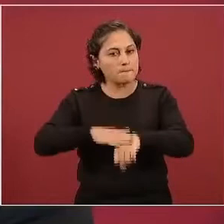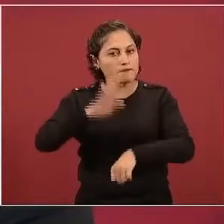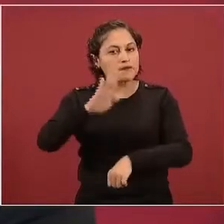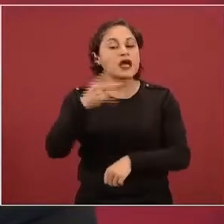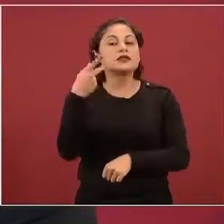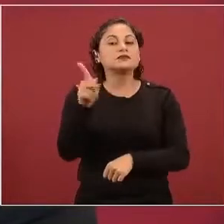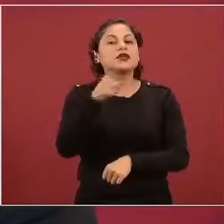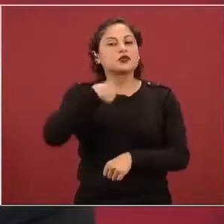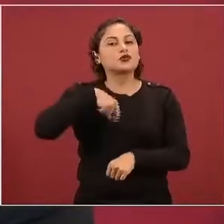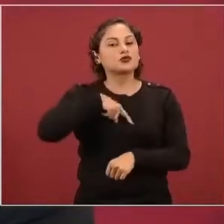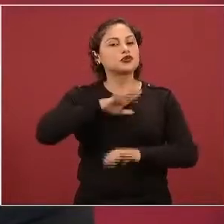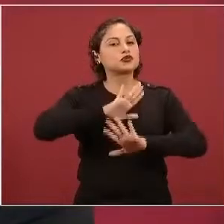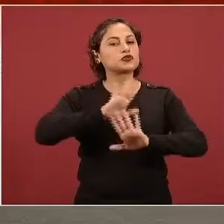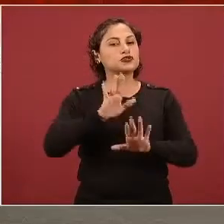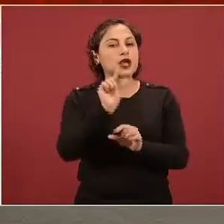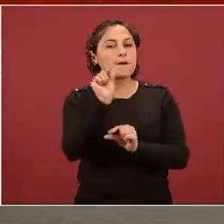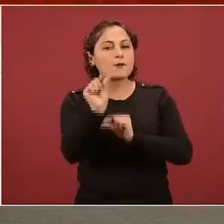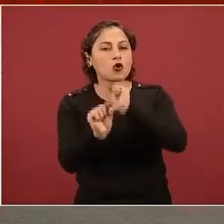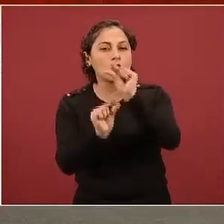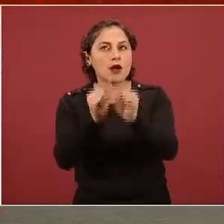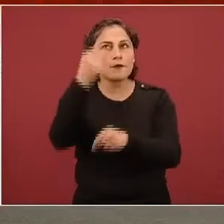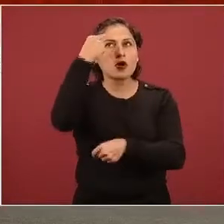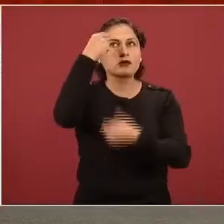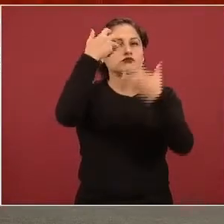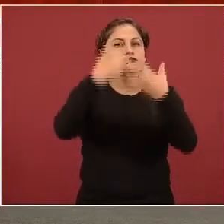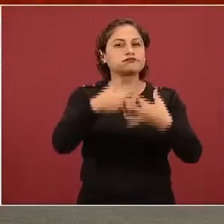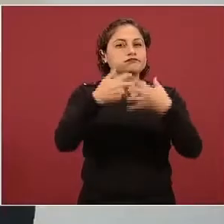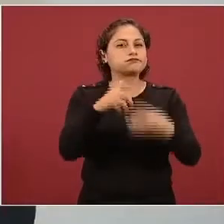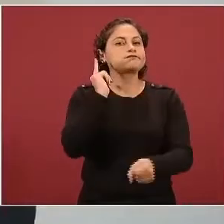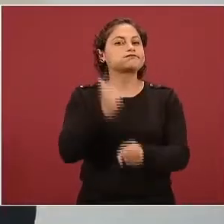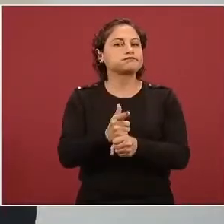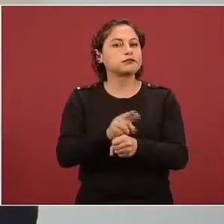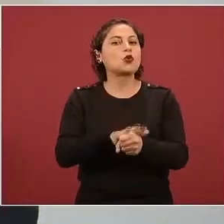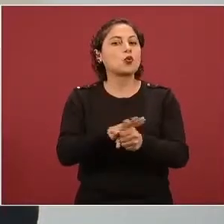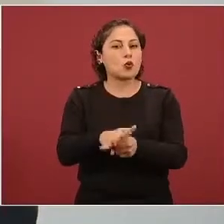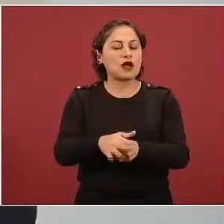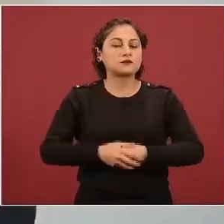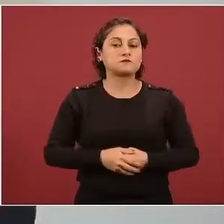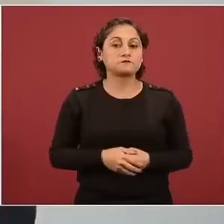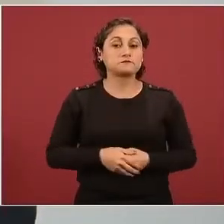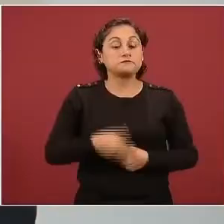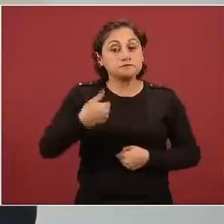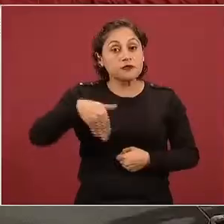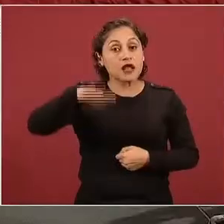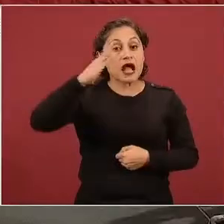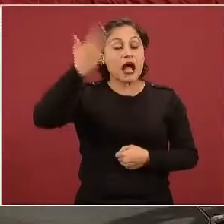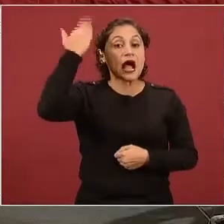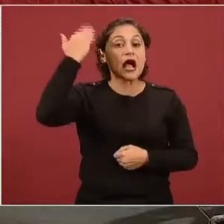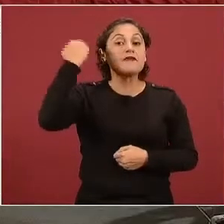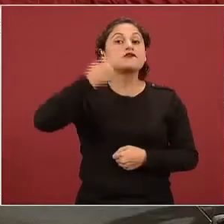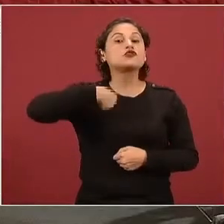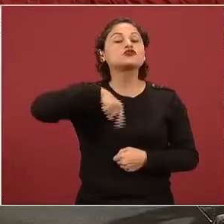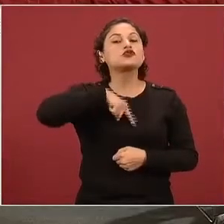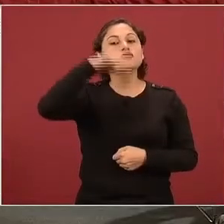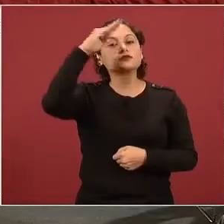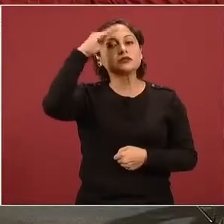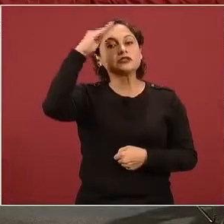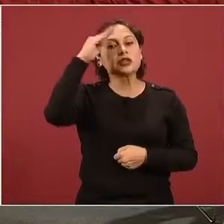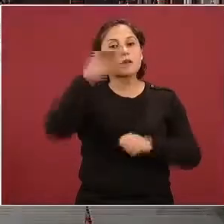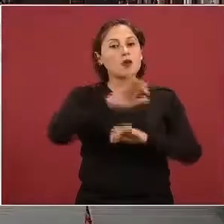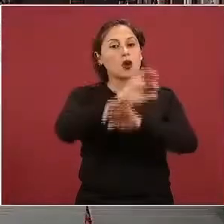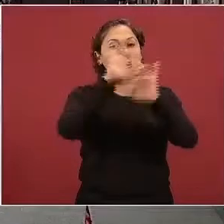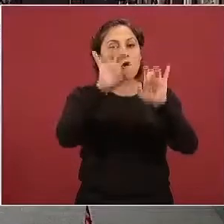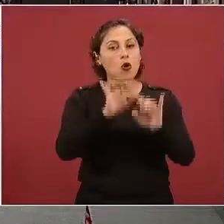parecía absurdo pensar que al jugar con una simple herramienta como una computadora se pudiera alterar de